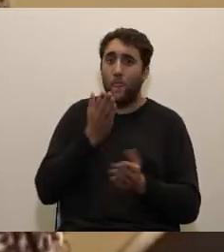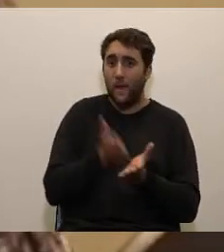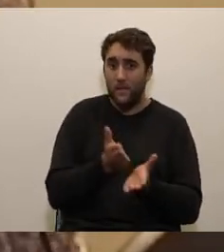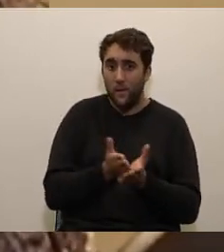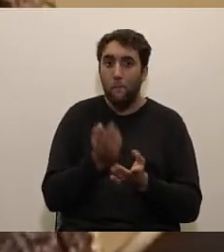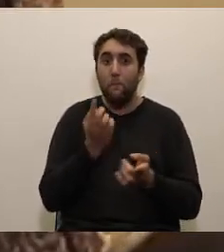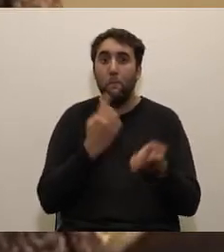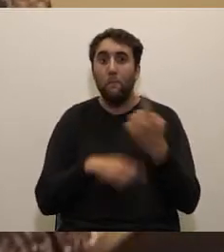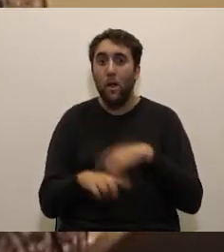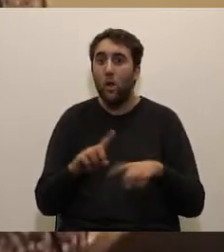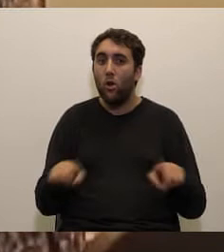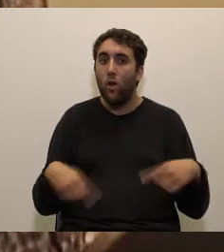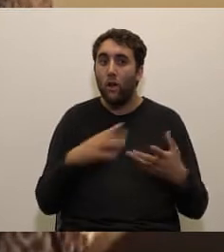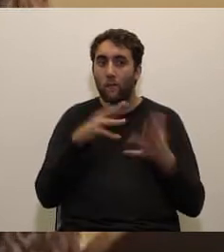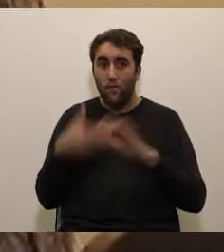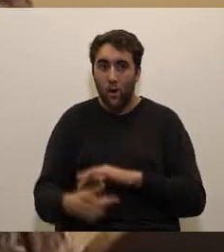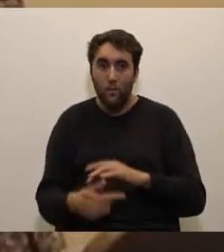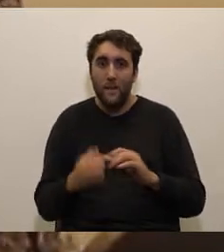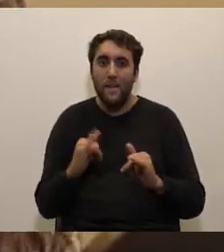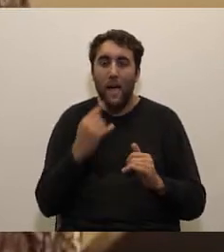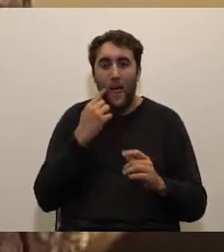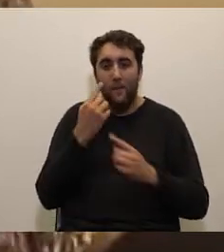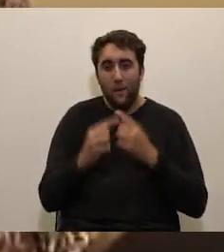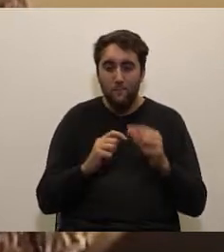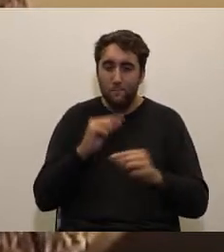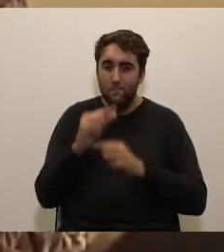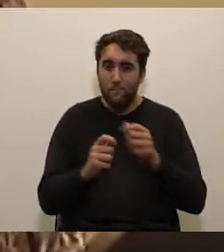maneras estamos viendo también cómo cada vez más